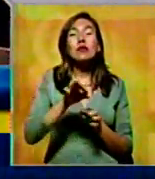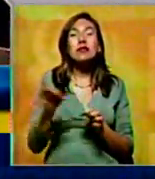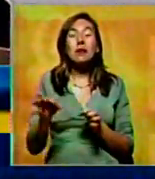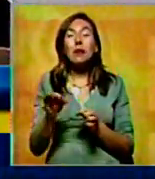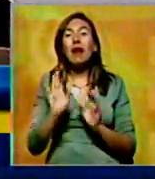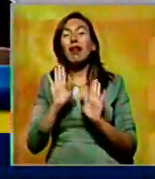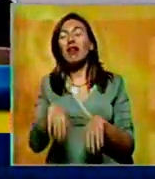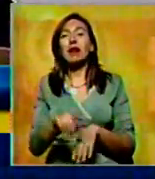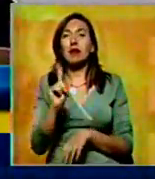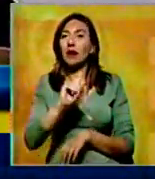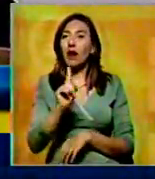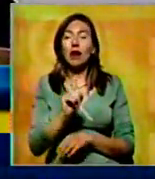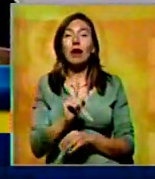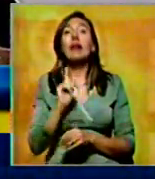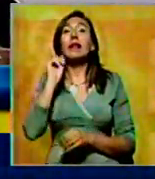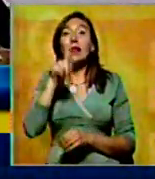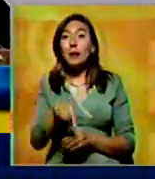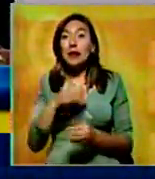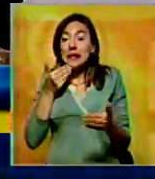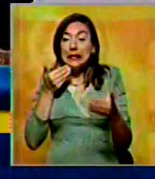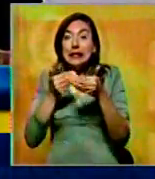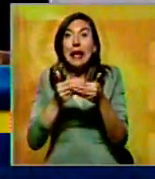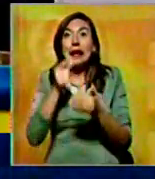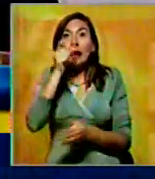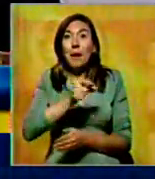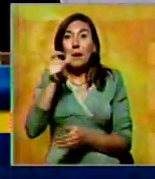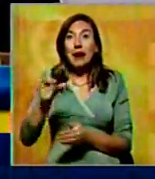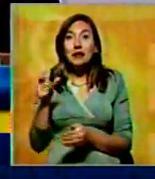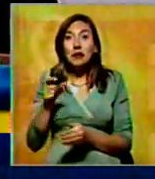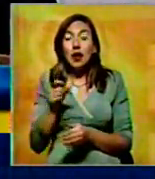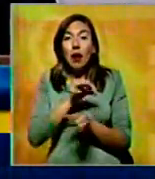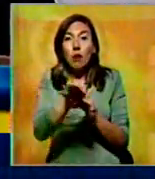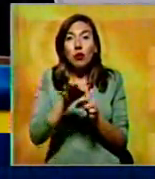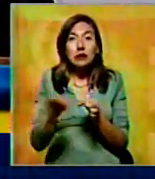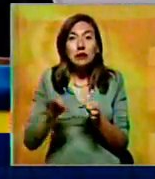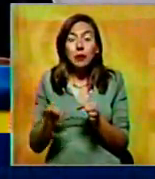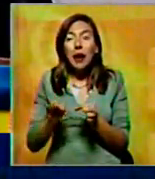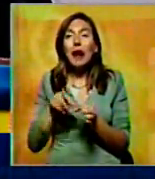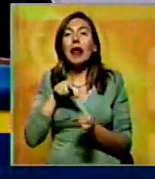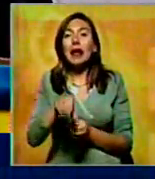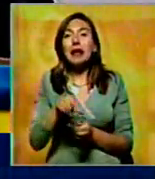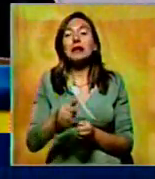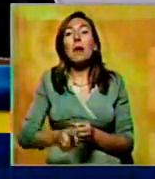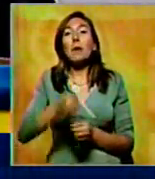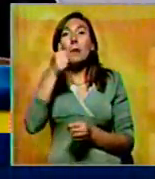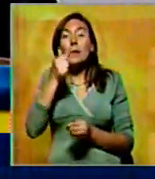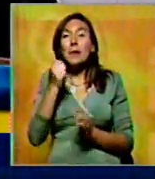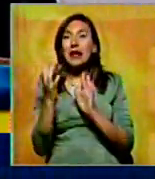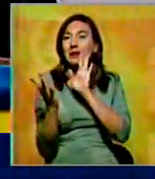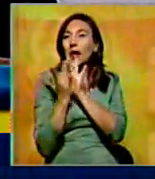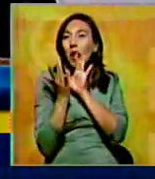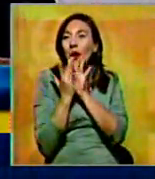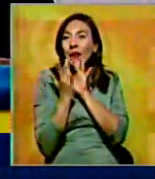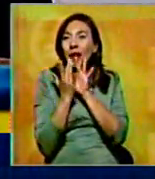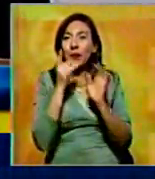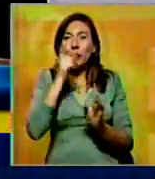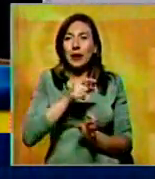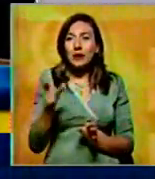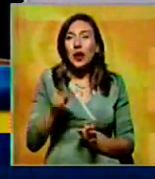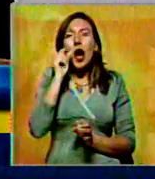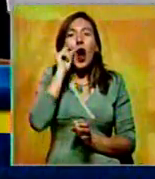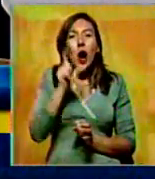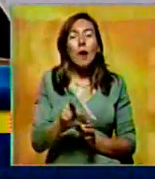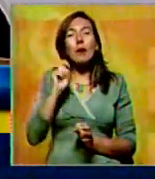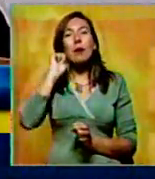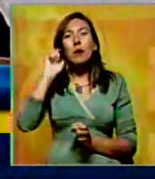gobierno más cercano a cada uno de los ciudadanos, el nivel de gobierno más próximo a cada hombre y a cada mujer